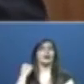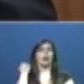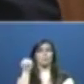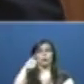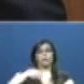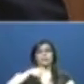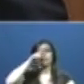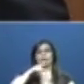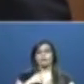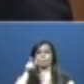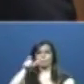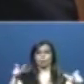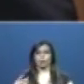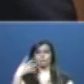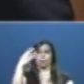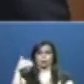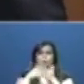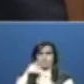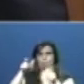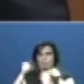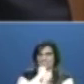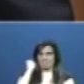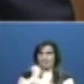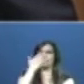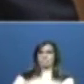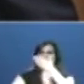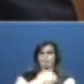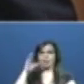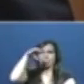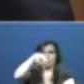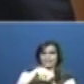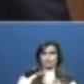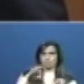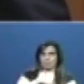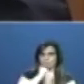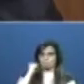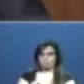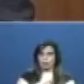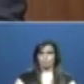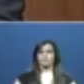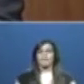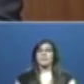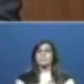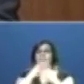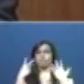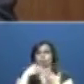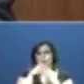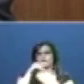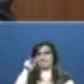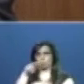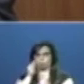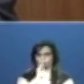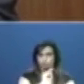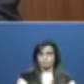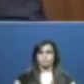este año a los casi 4000 trabajadores con discapacidad de los centros especiales de empleo 18 millones de euros